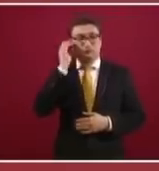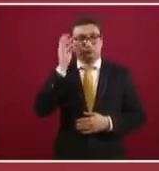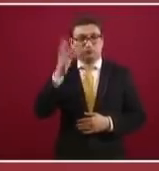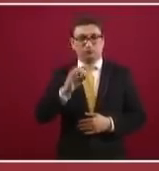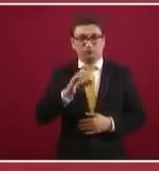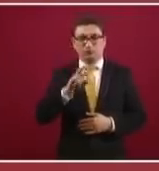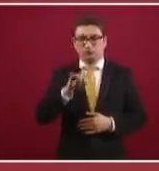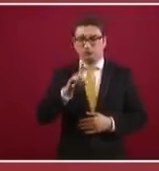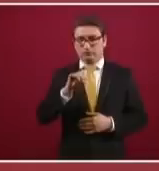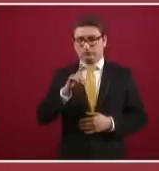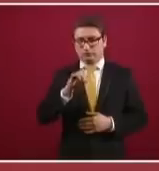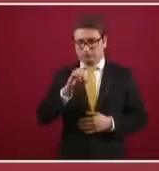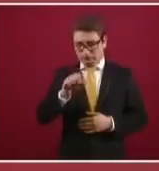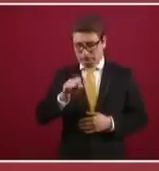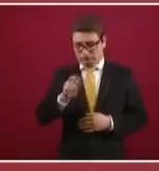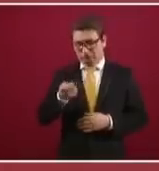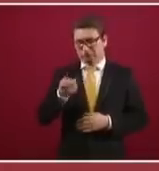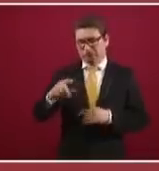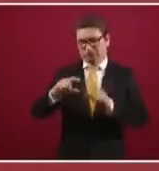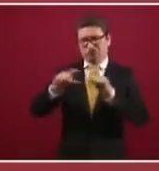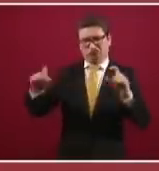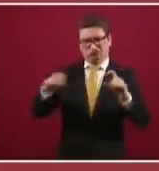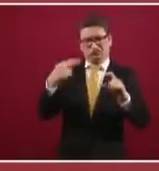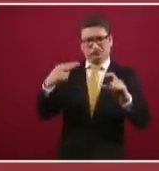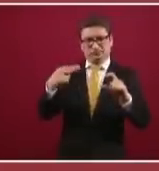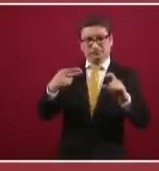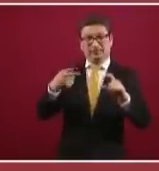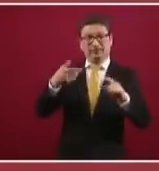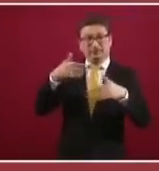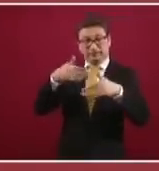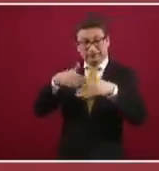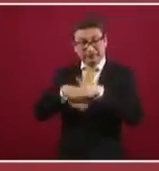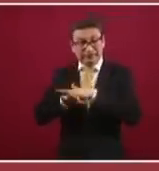Y adentro de la sala están